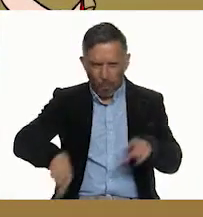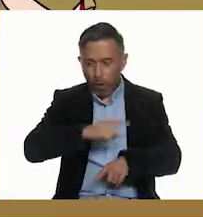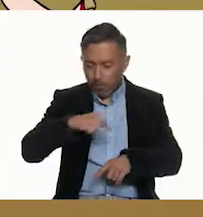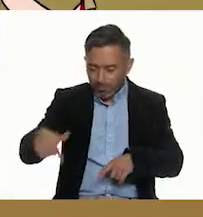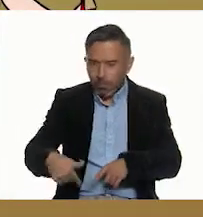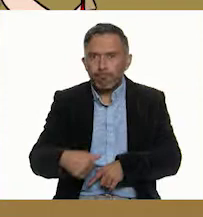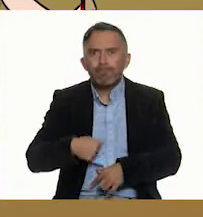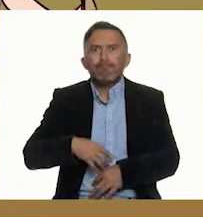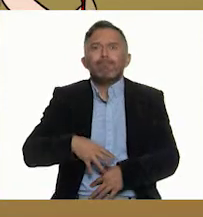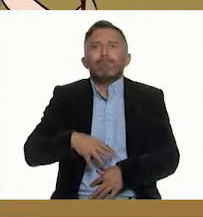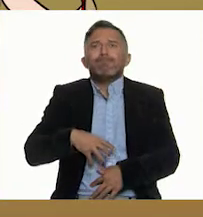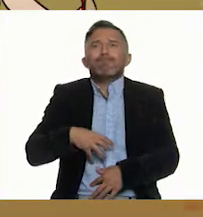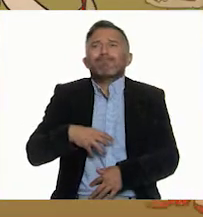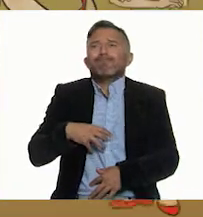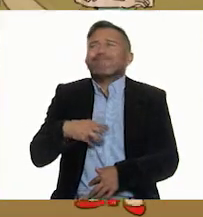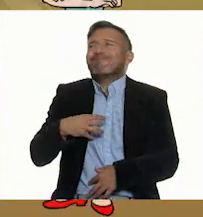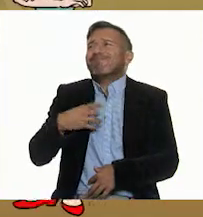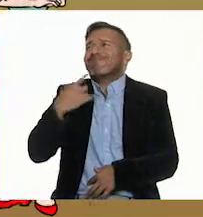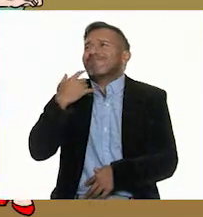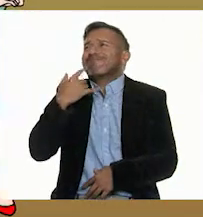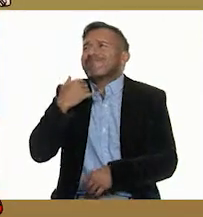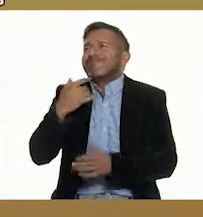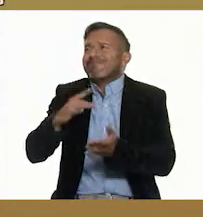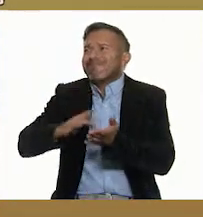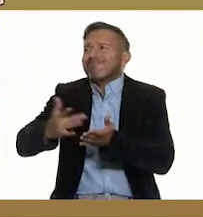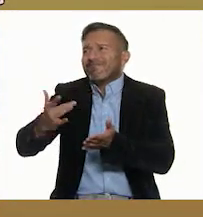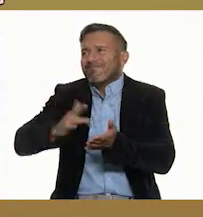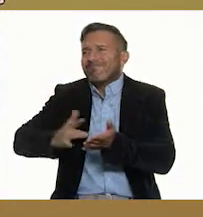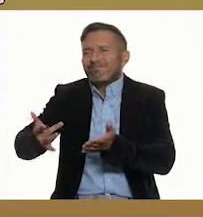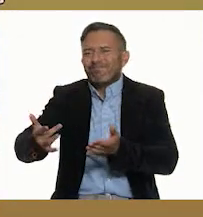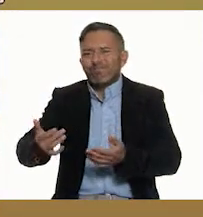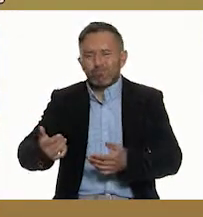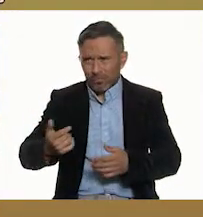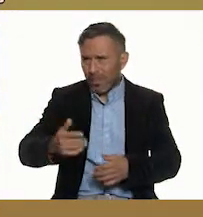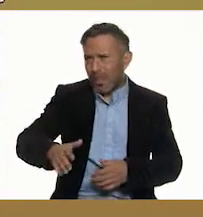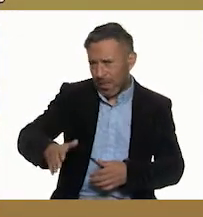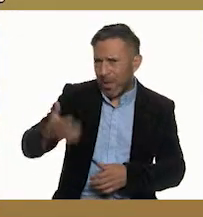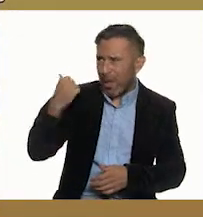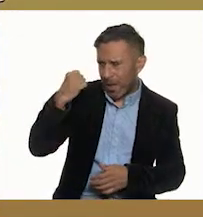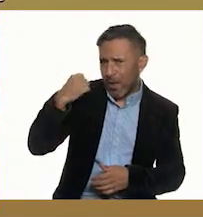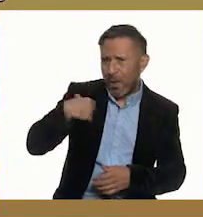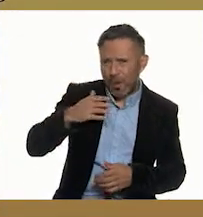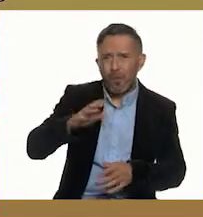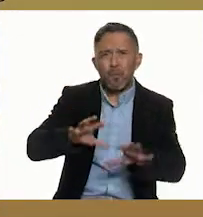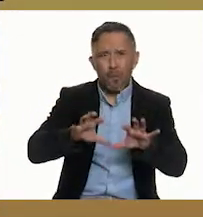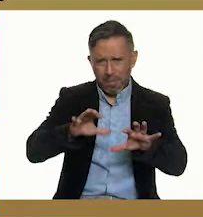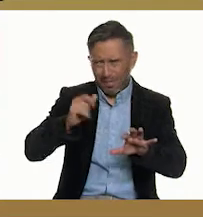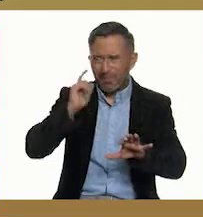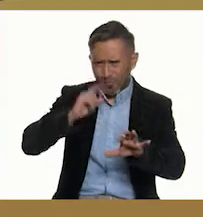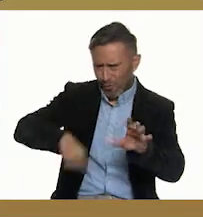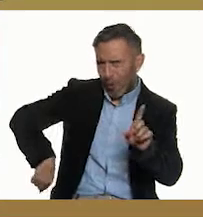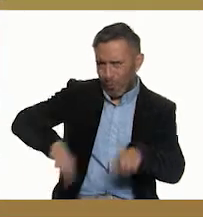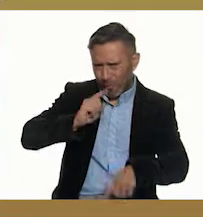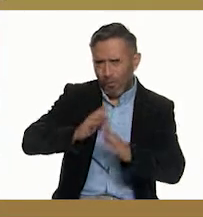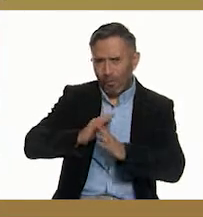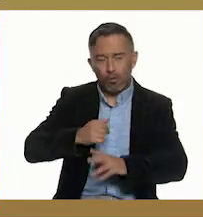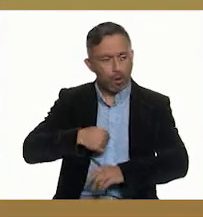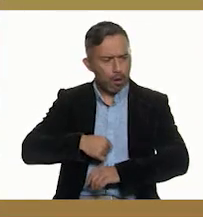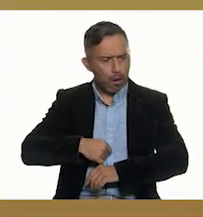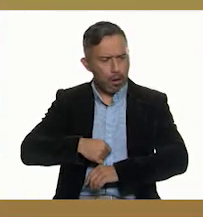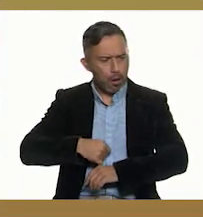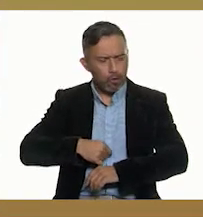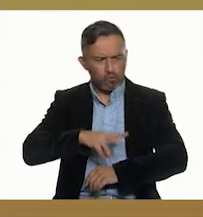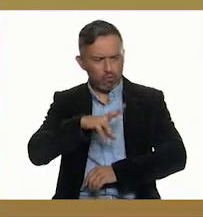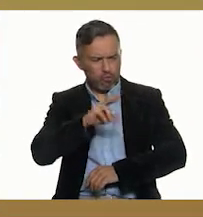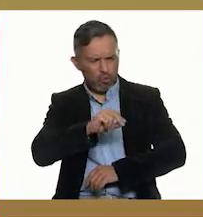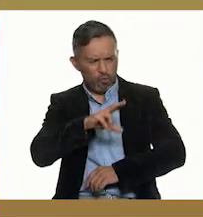Muchas gracias, dijo la vecina. Deme también una patada en las pompas, por favor. No, no y no. ¿Quién